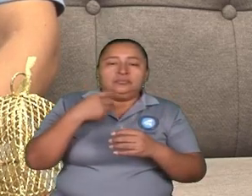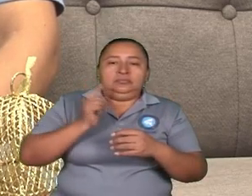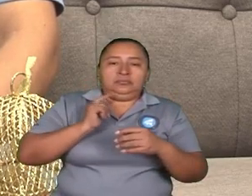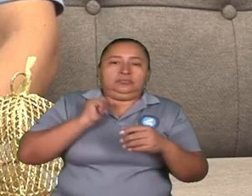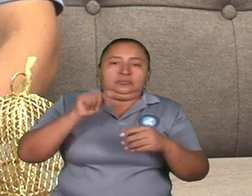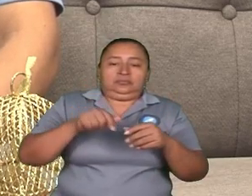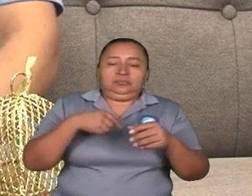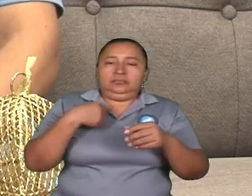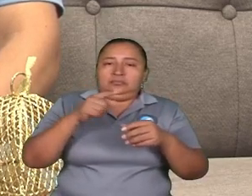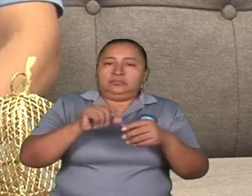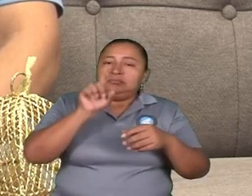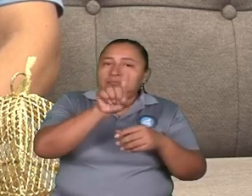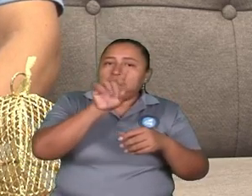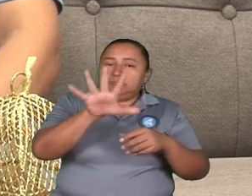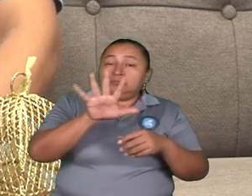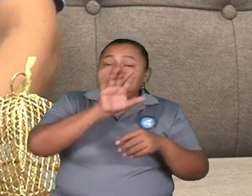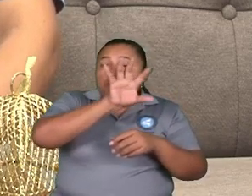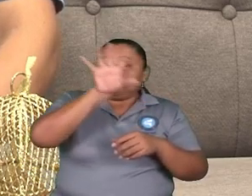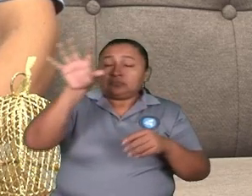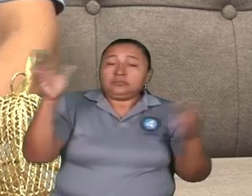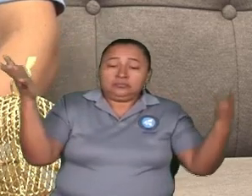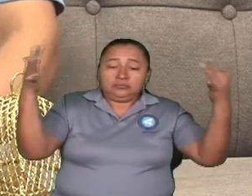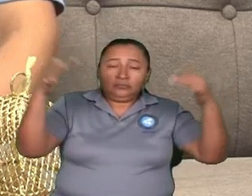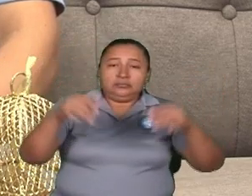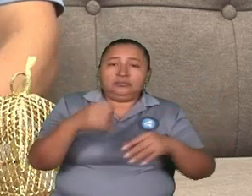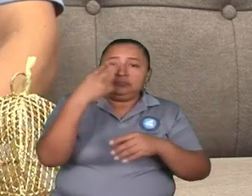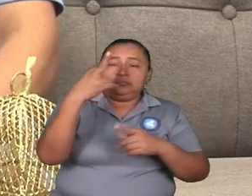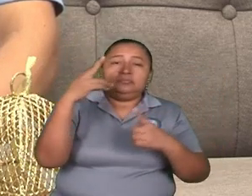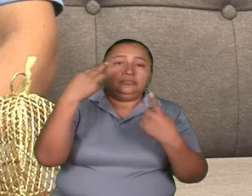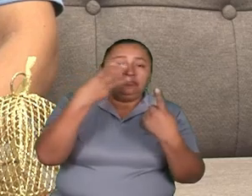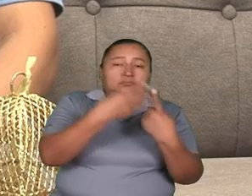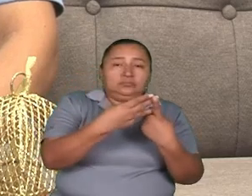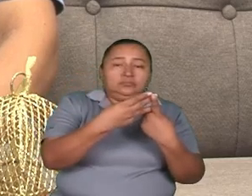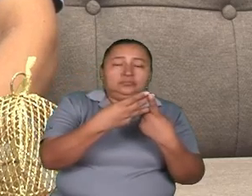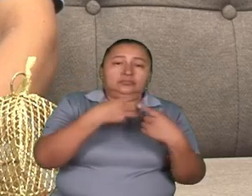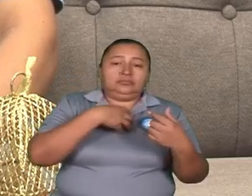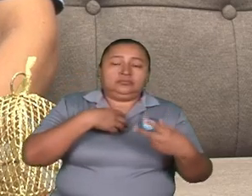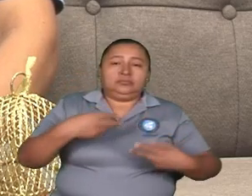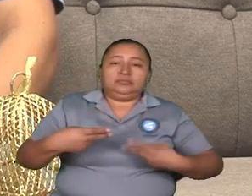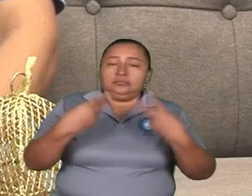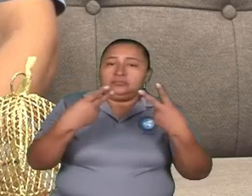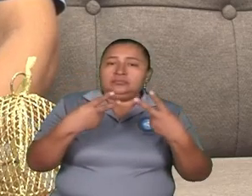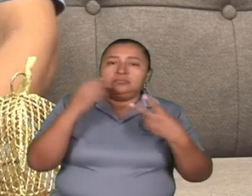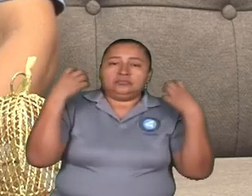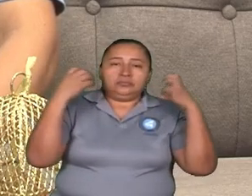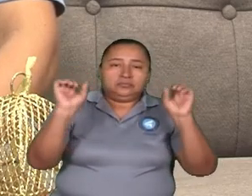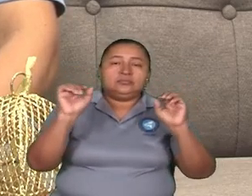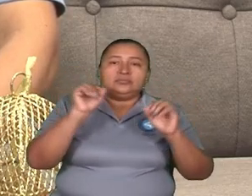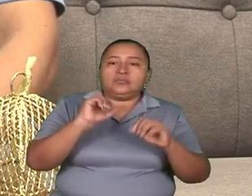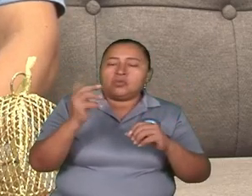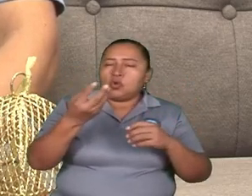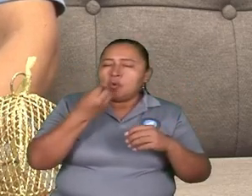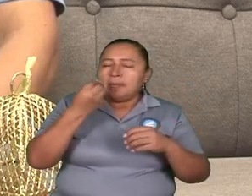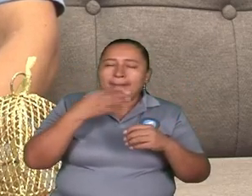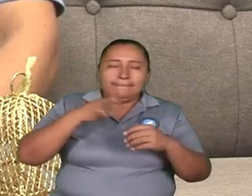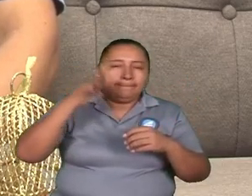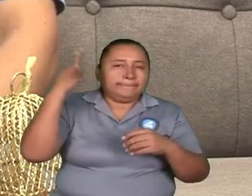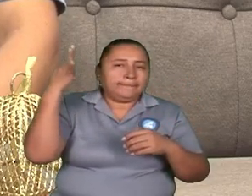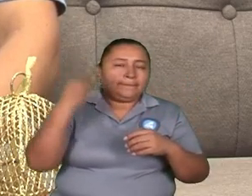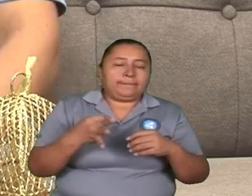Turismo Multiplicado, lo que viene para el próximo fin de semana referido a las actividades, y si pudiera hablarnos de la feria próxima del